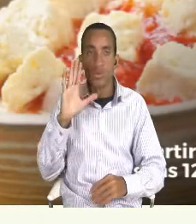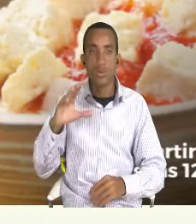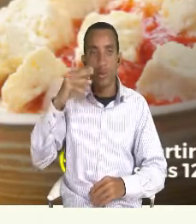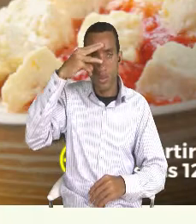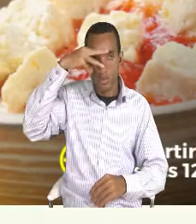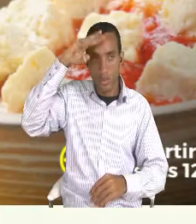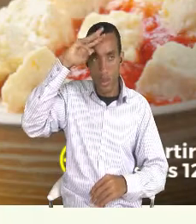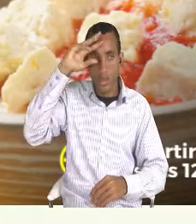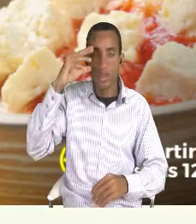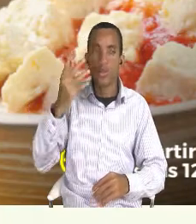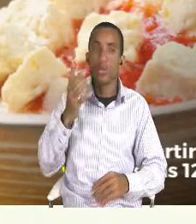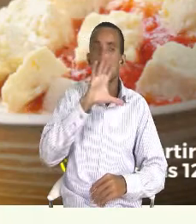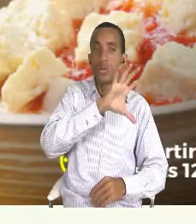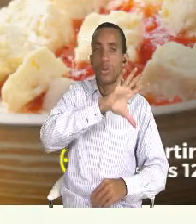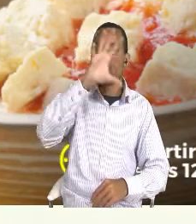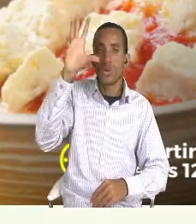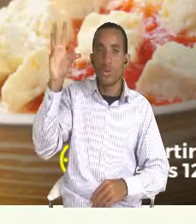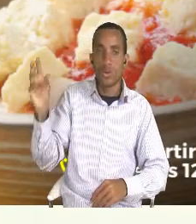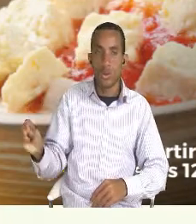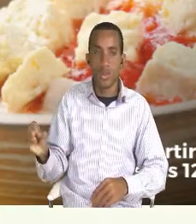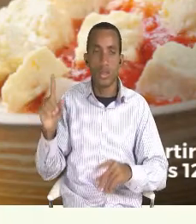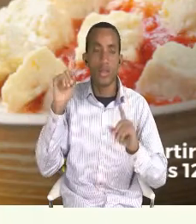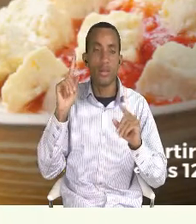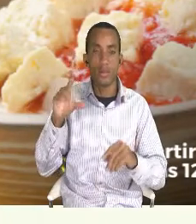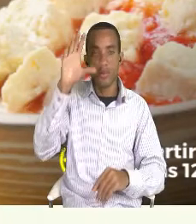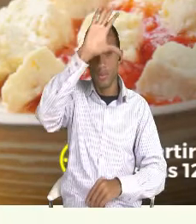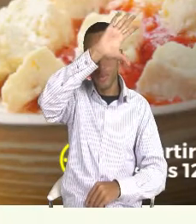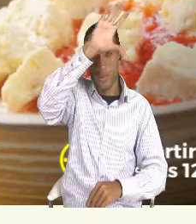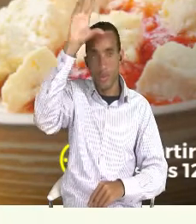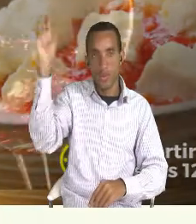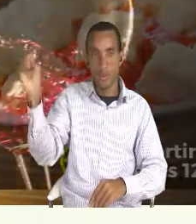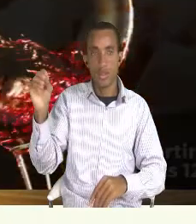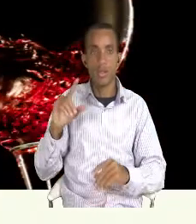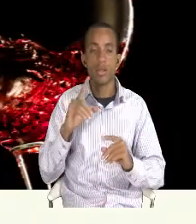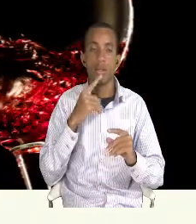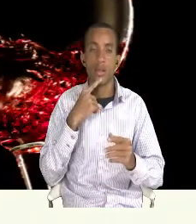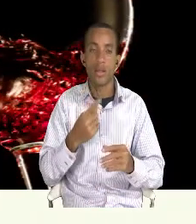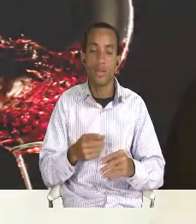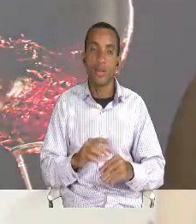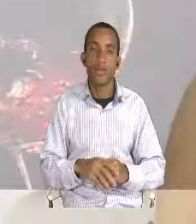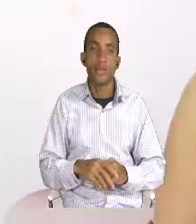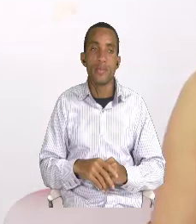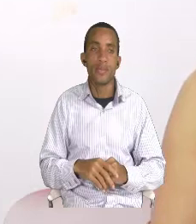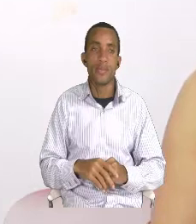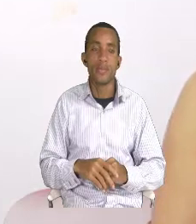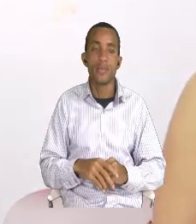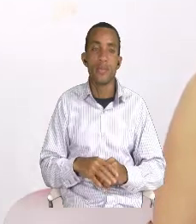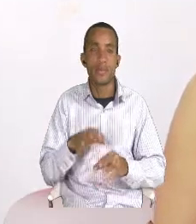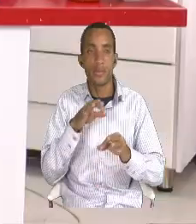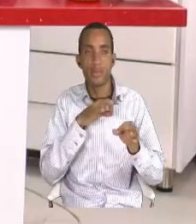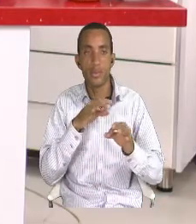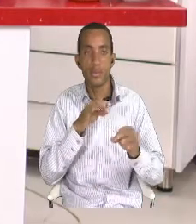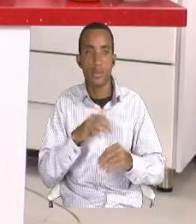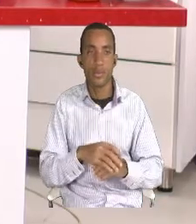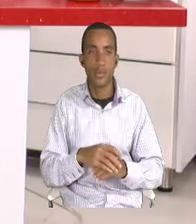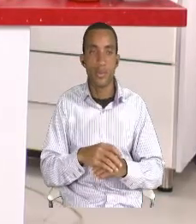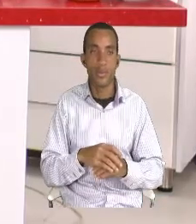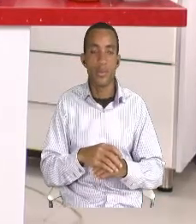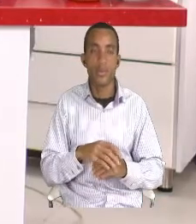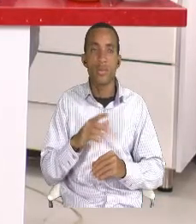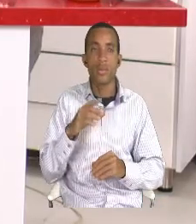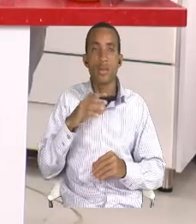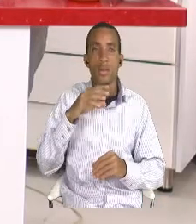costeña durante ese fin de semana. Sí, Rochi, permítame, hago una aclaración. La comida mexicana es todas